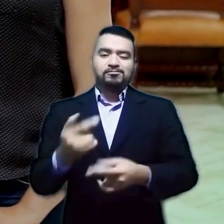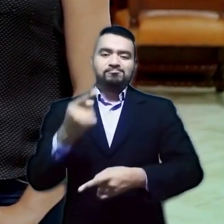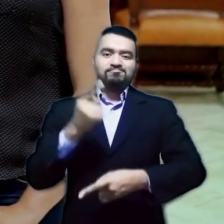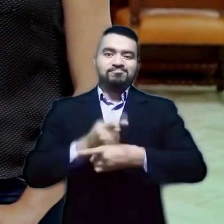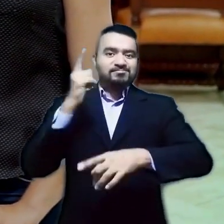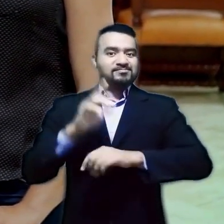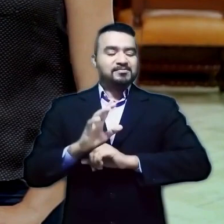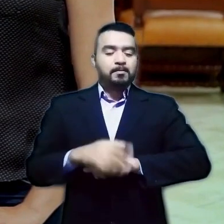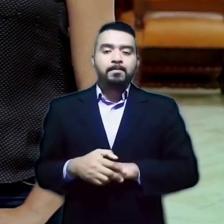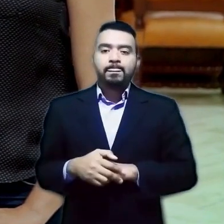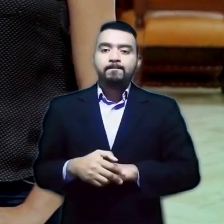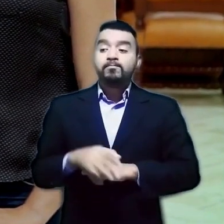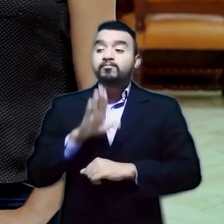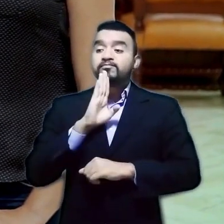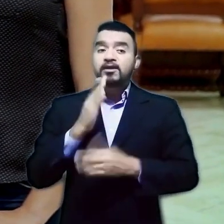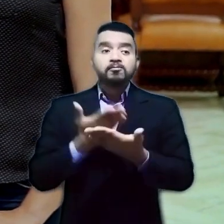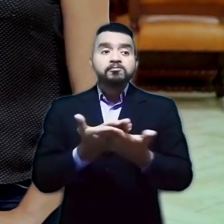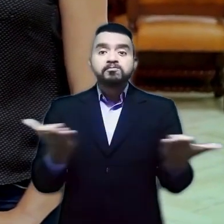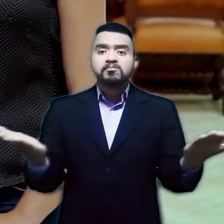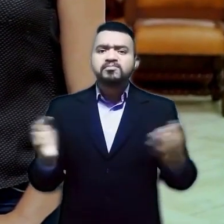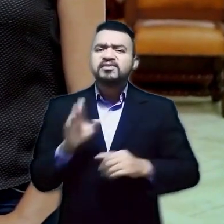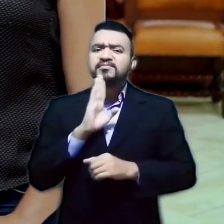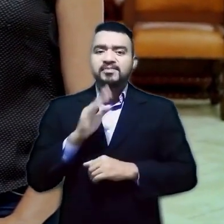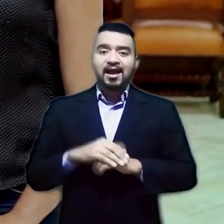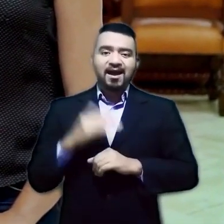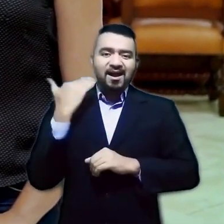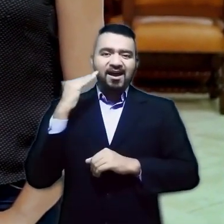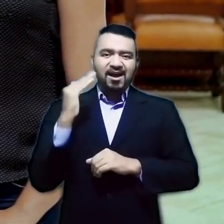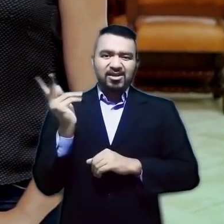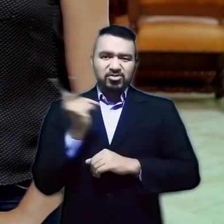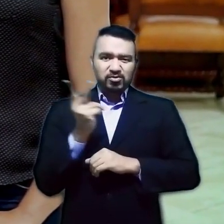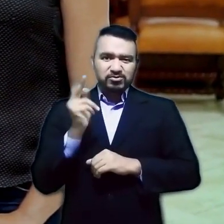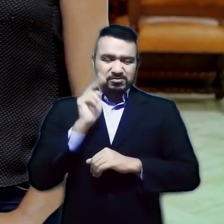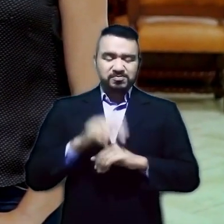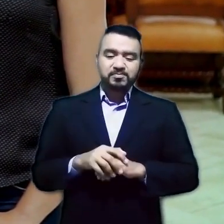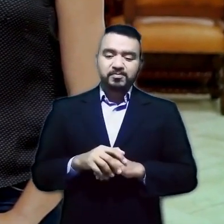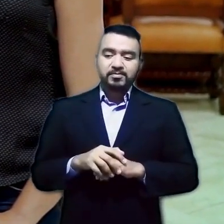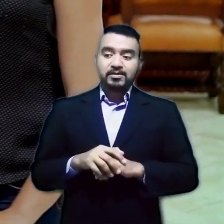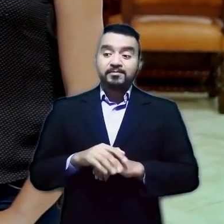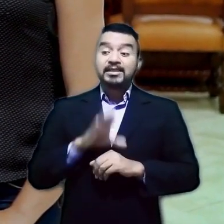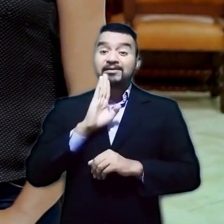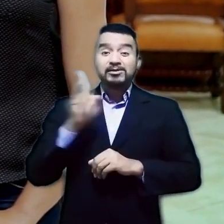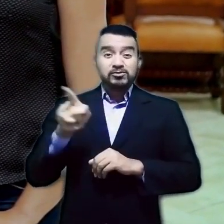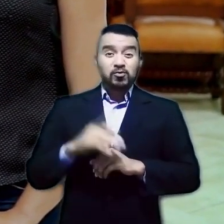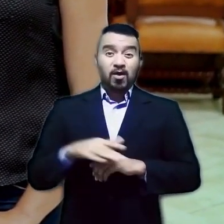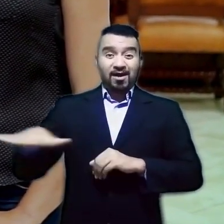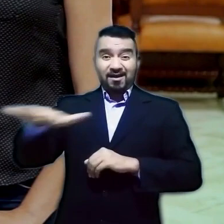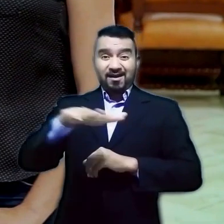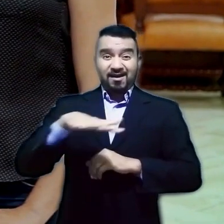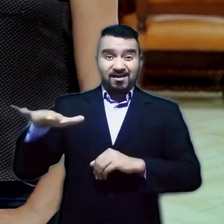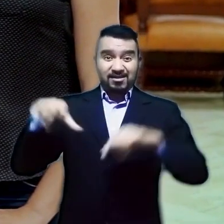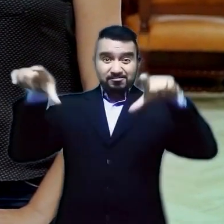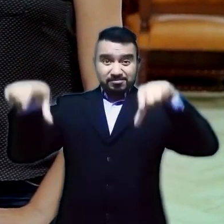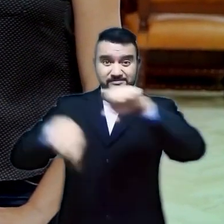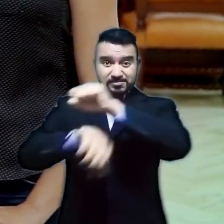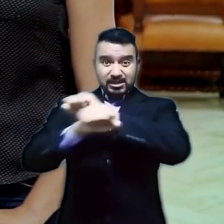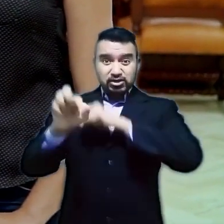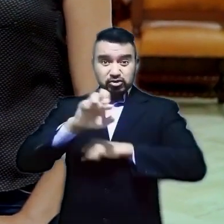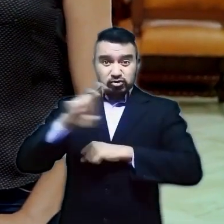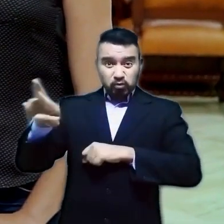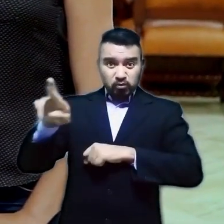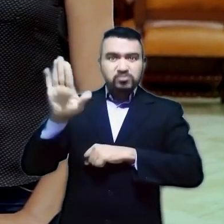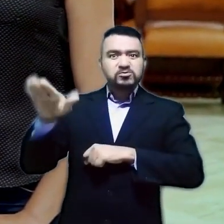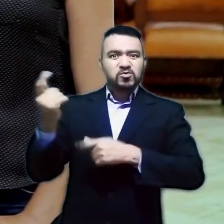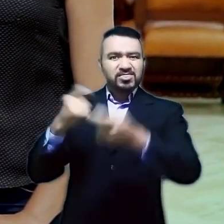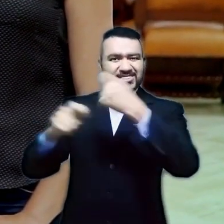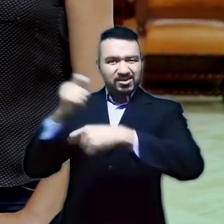las realidades. Nos acompañan hoy dos envigadeñas. La Fonda de Chila está ubicada en el Polideportivo Sur